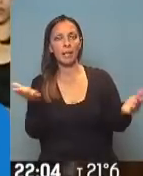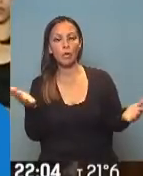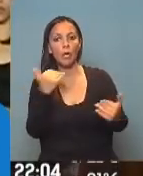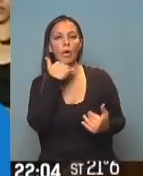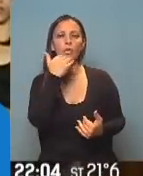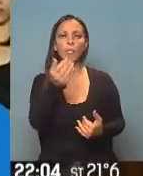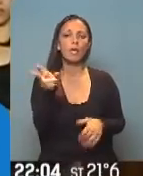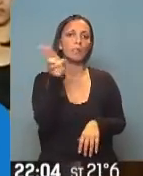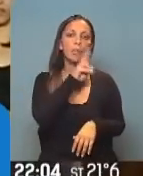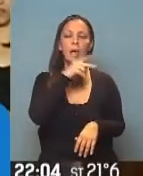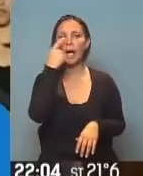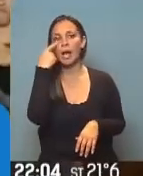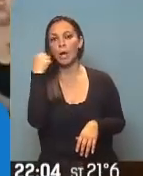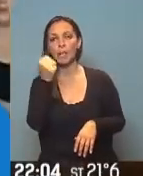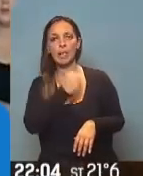o religión.